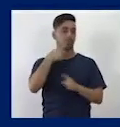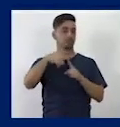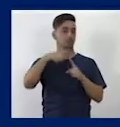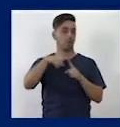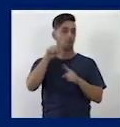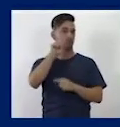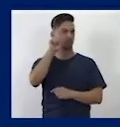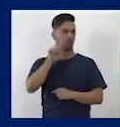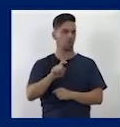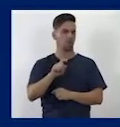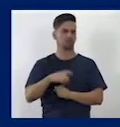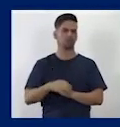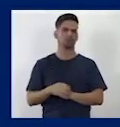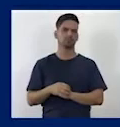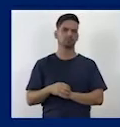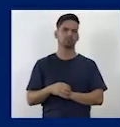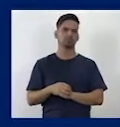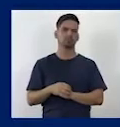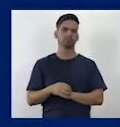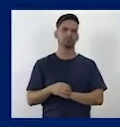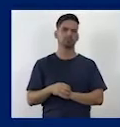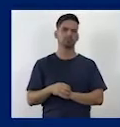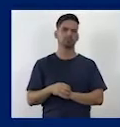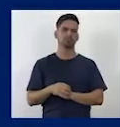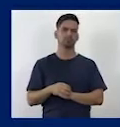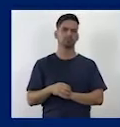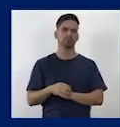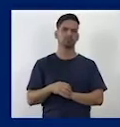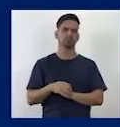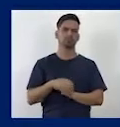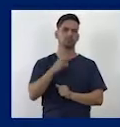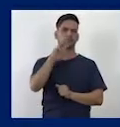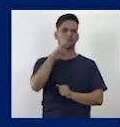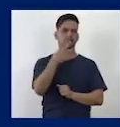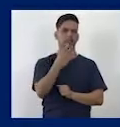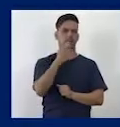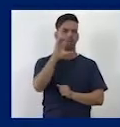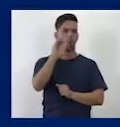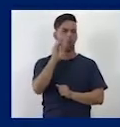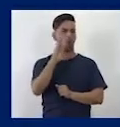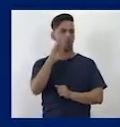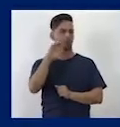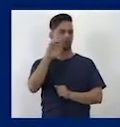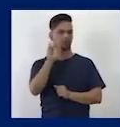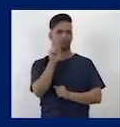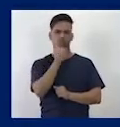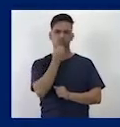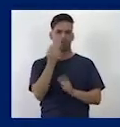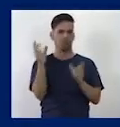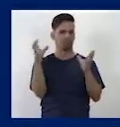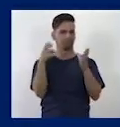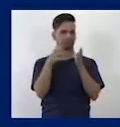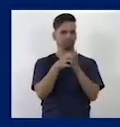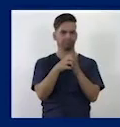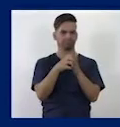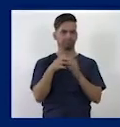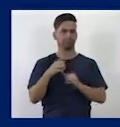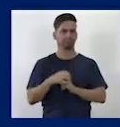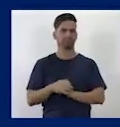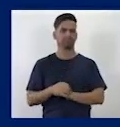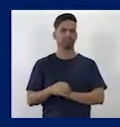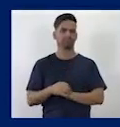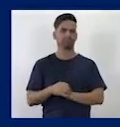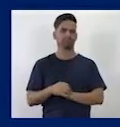respuestas a la demás pregunta la número dos el decoro oxida gran con la número tres el cobre no reducirá a los guiones plomo dos más